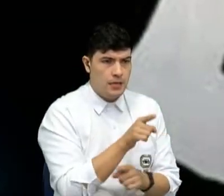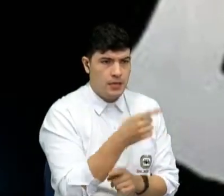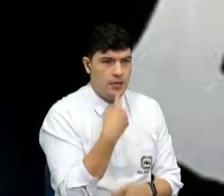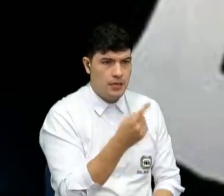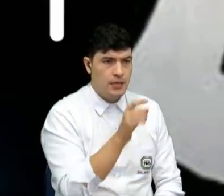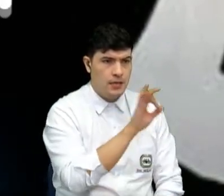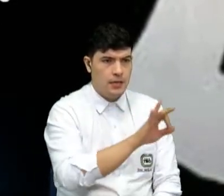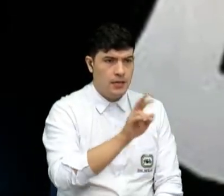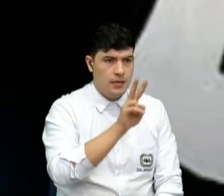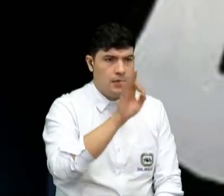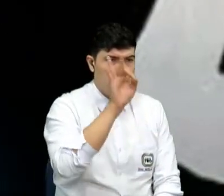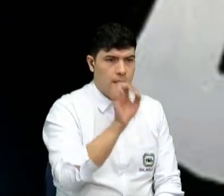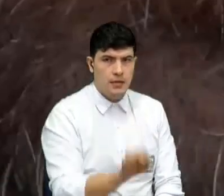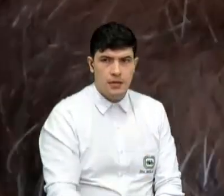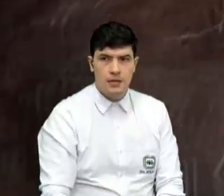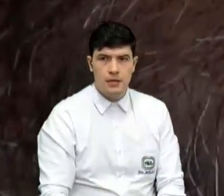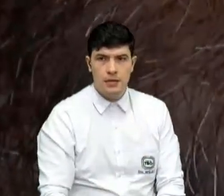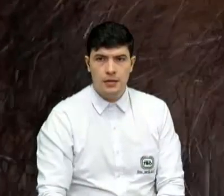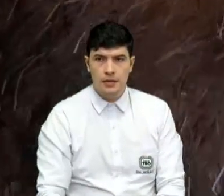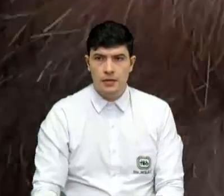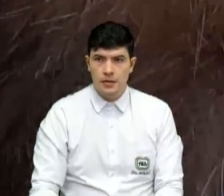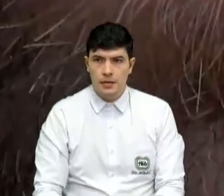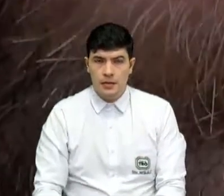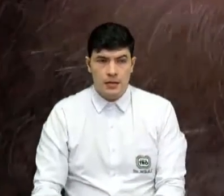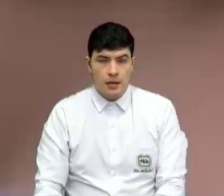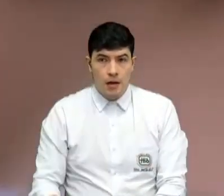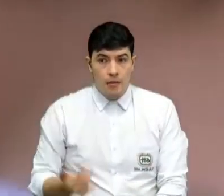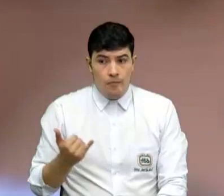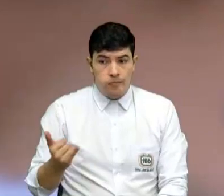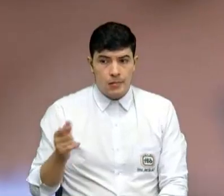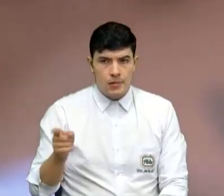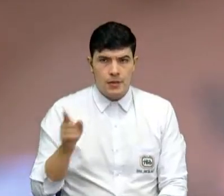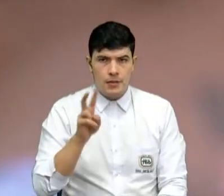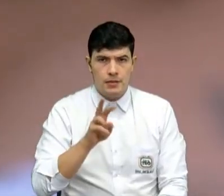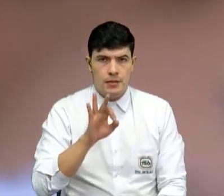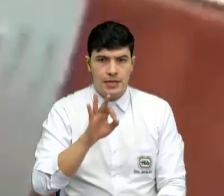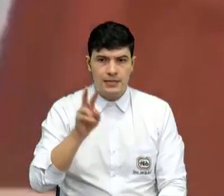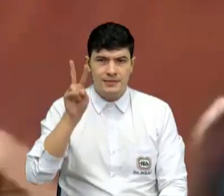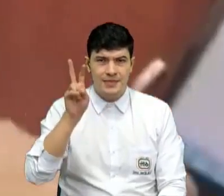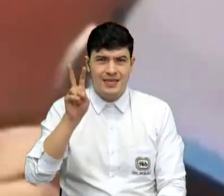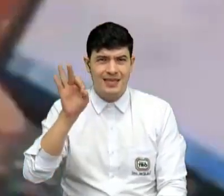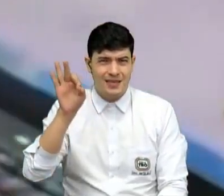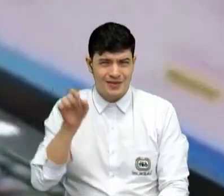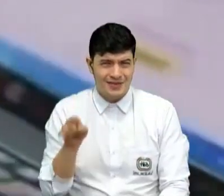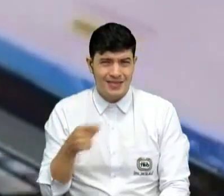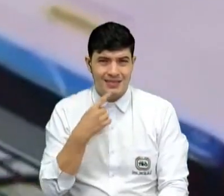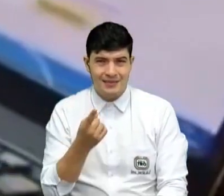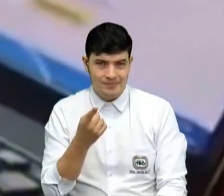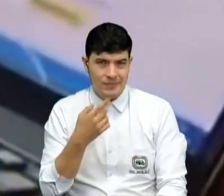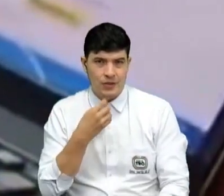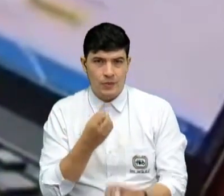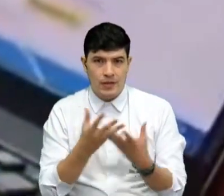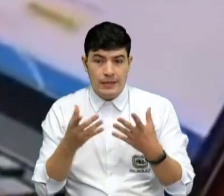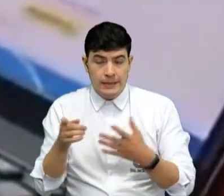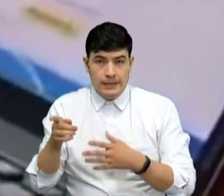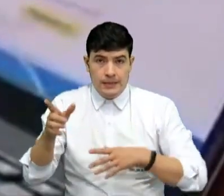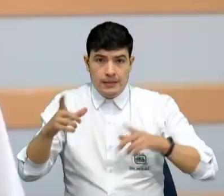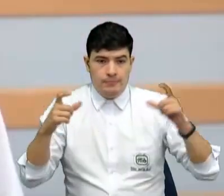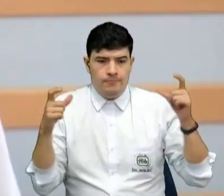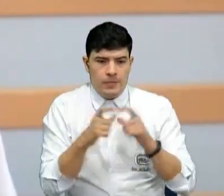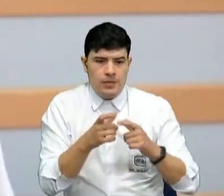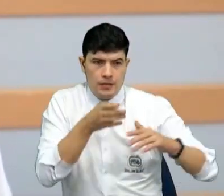328, 328. Esta es la llave de acceso para que los delincuentes usen la tarjeta de crédito a su